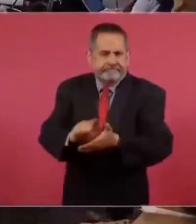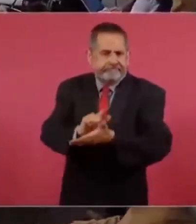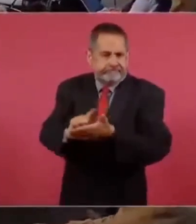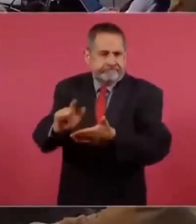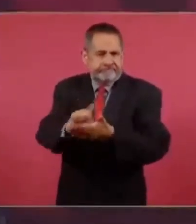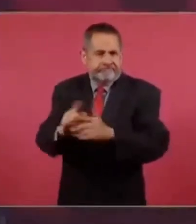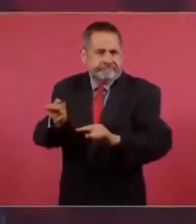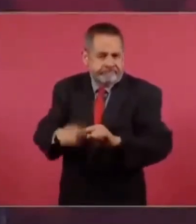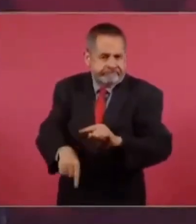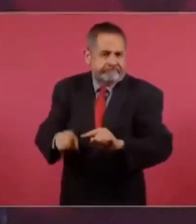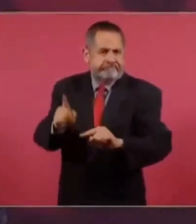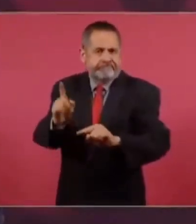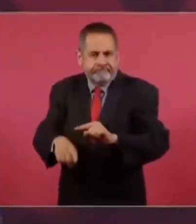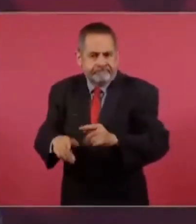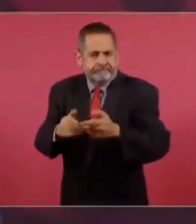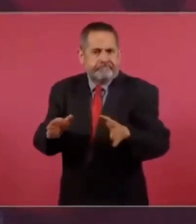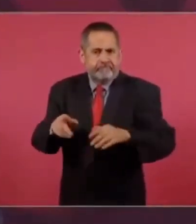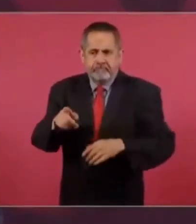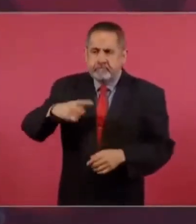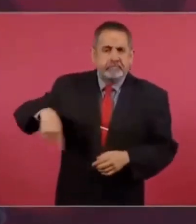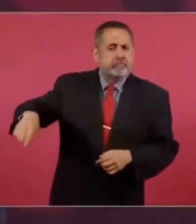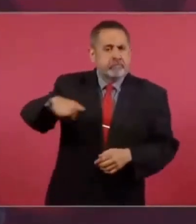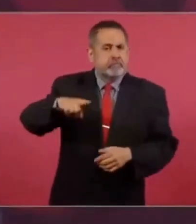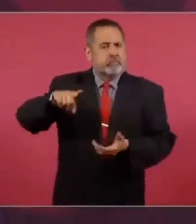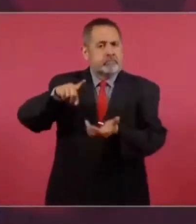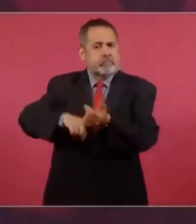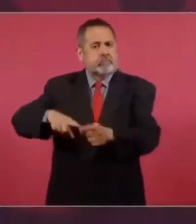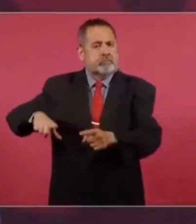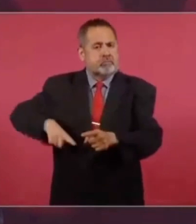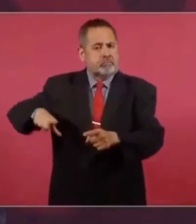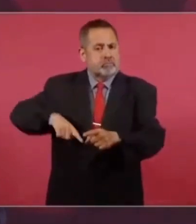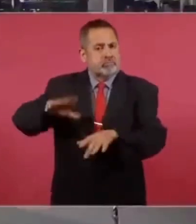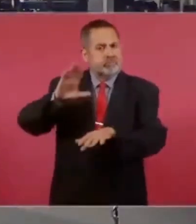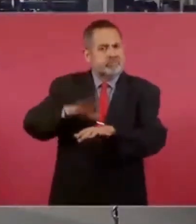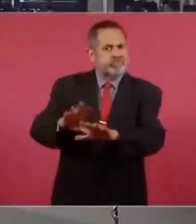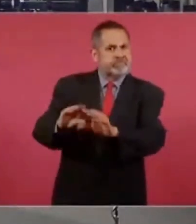la vida pública del país, purificando la vida pública de México.